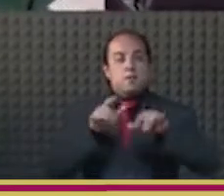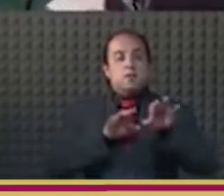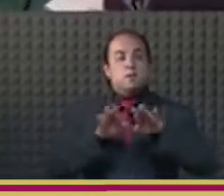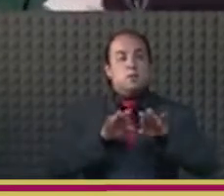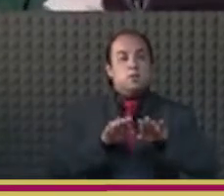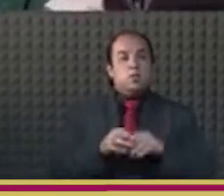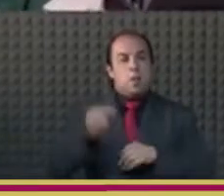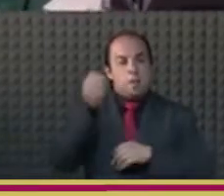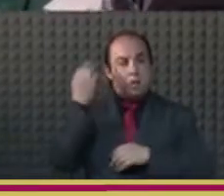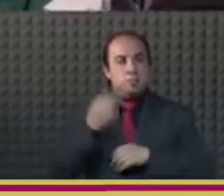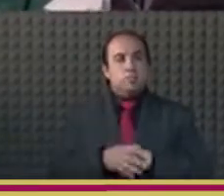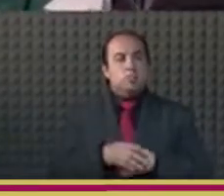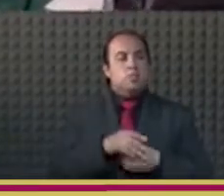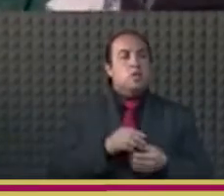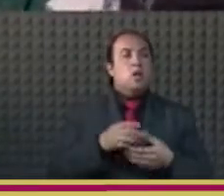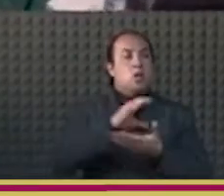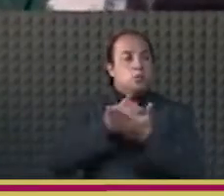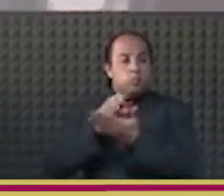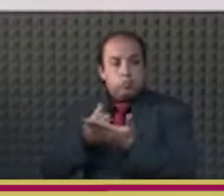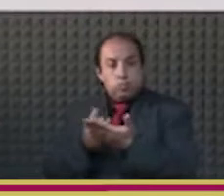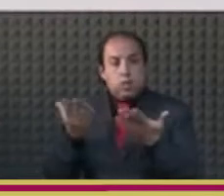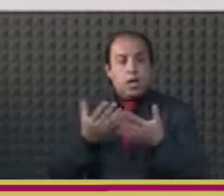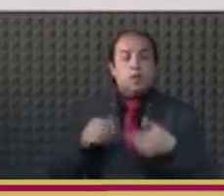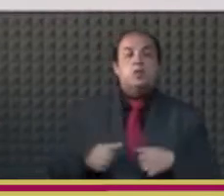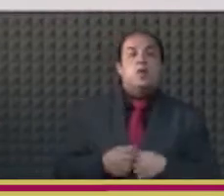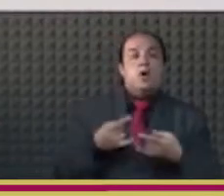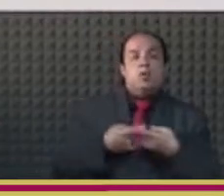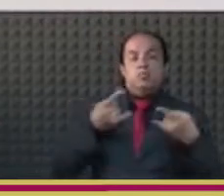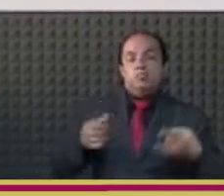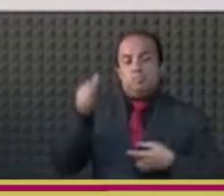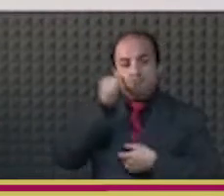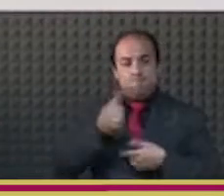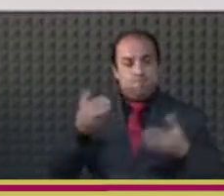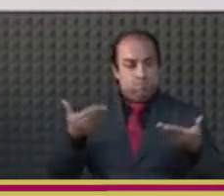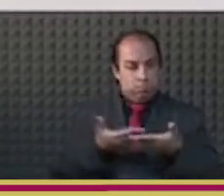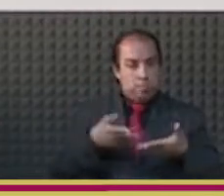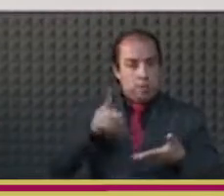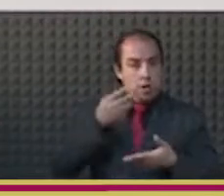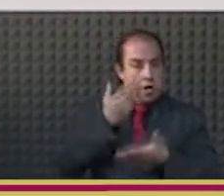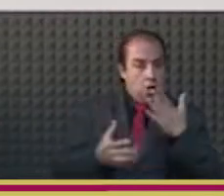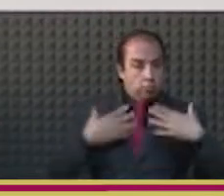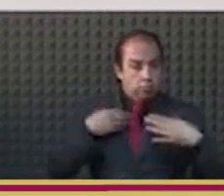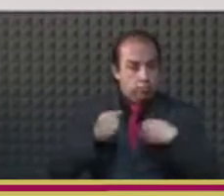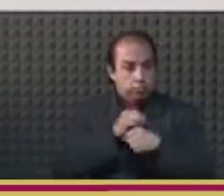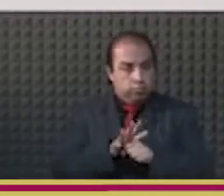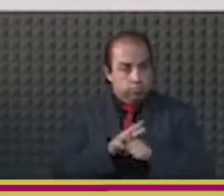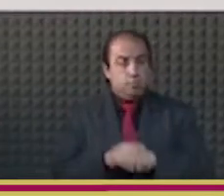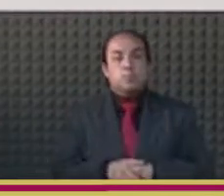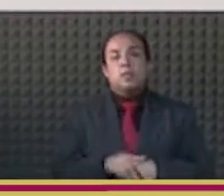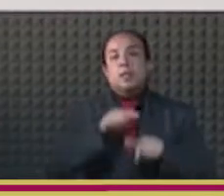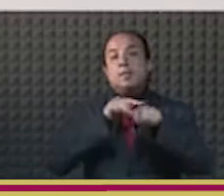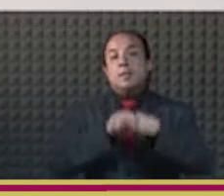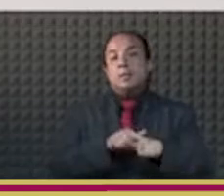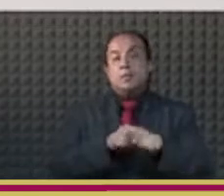que históricamente se han hecho de manera presencial, pero hoy, ante la situación que nos acontece de pandemia y que aún prevalece